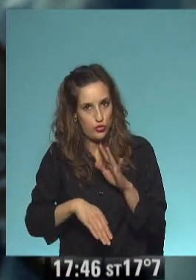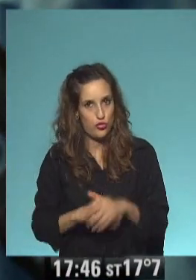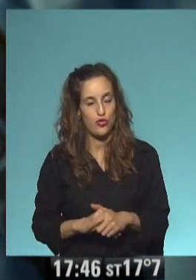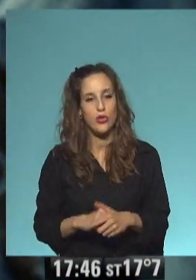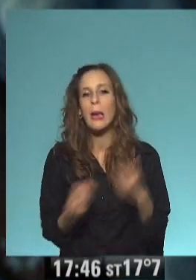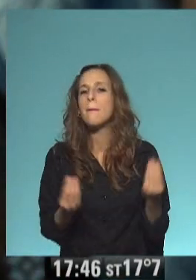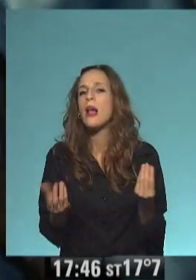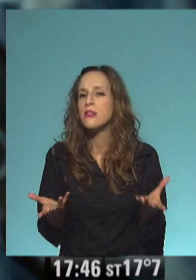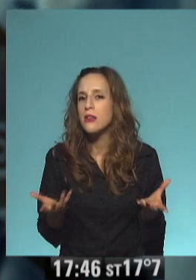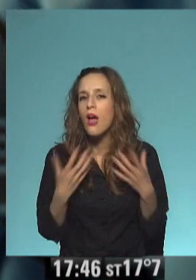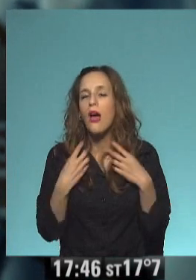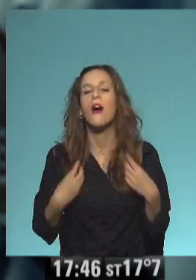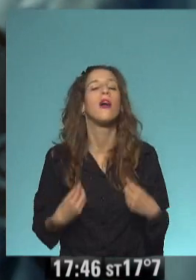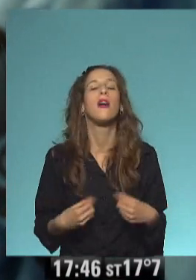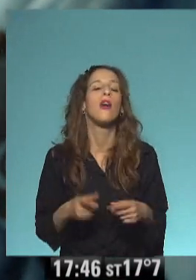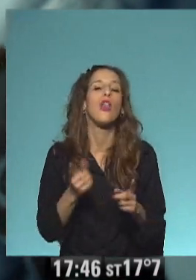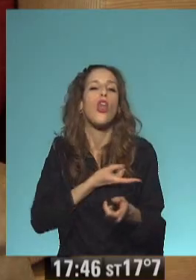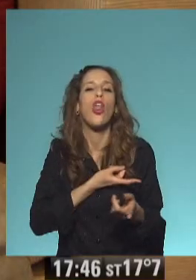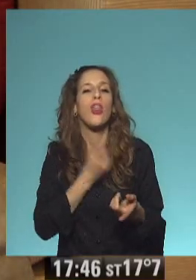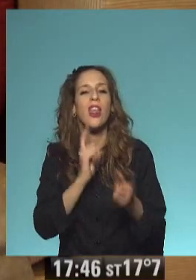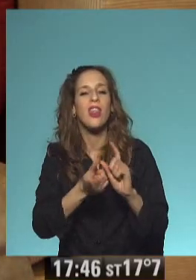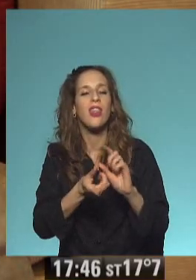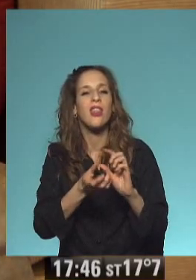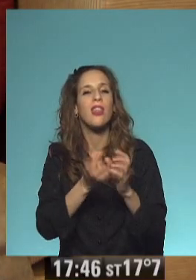mente? ¿Dónde va a buscar el dado?